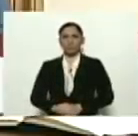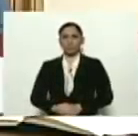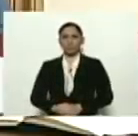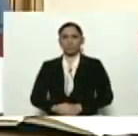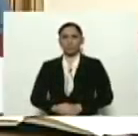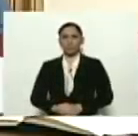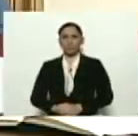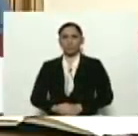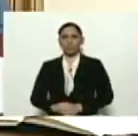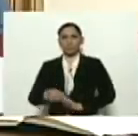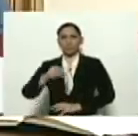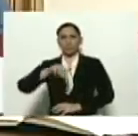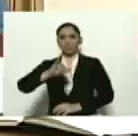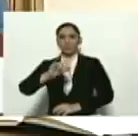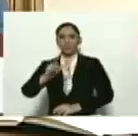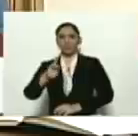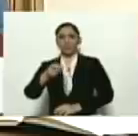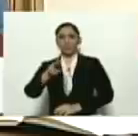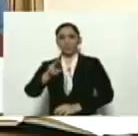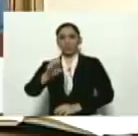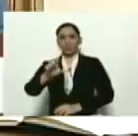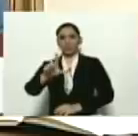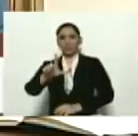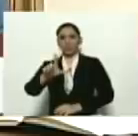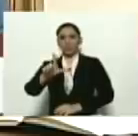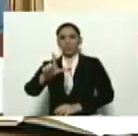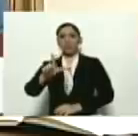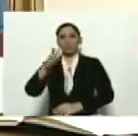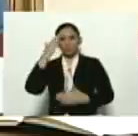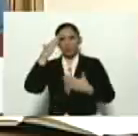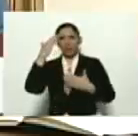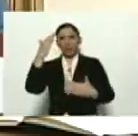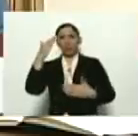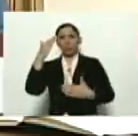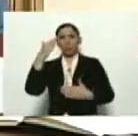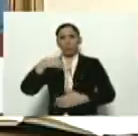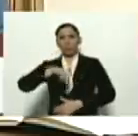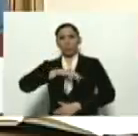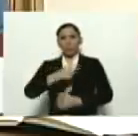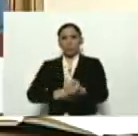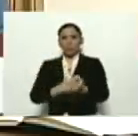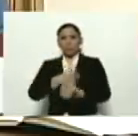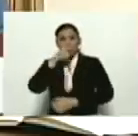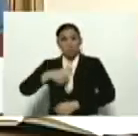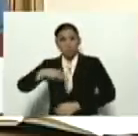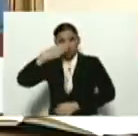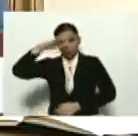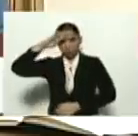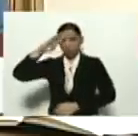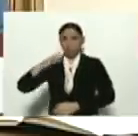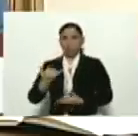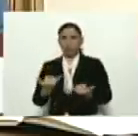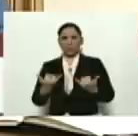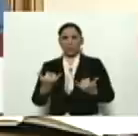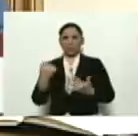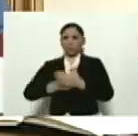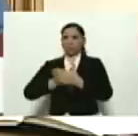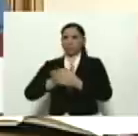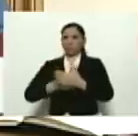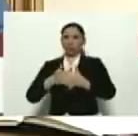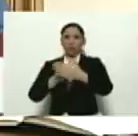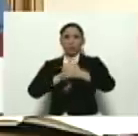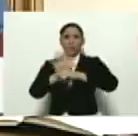Miguel Díaz-Canel, nuestro saludo a nuestro hermano pueblo cubano, todos los cubanos y cubanas que están ganando esta batalla contra